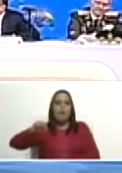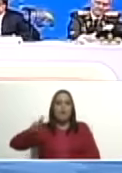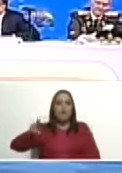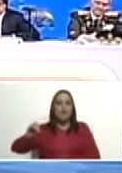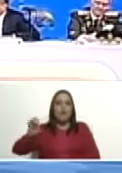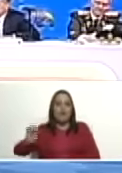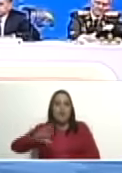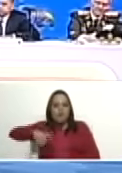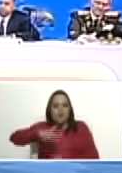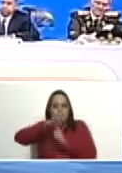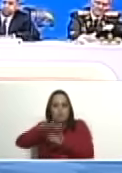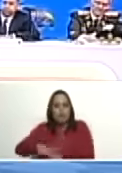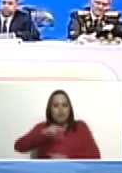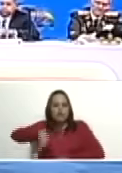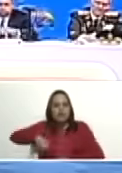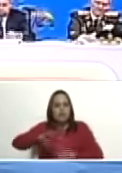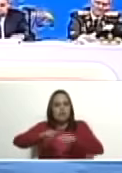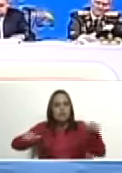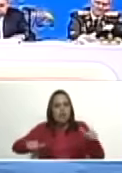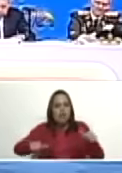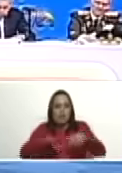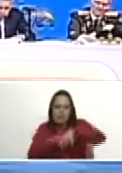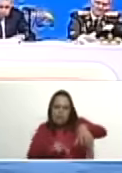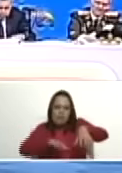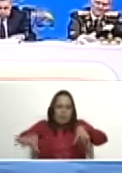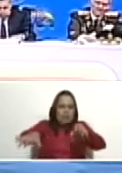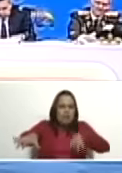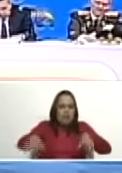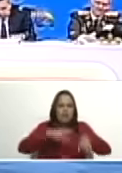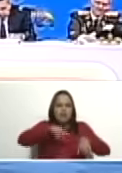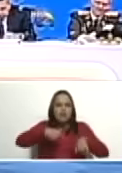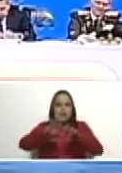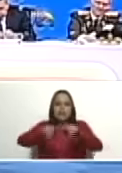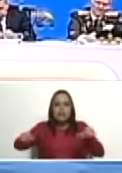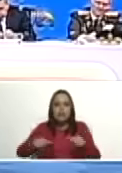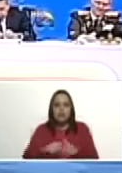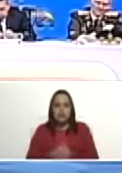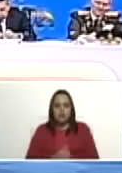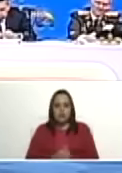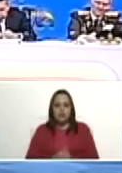dominar nuestro territorio, para repartirse en nuestros territorios.